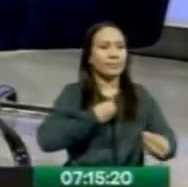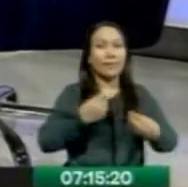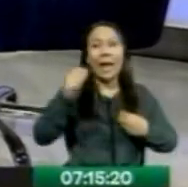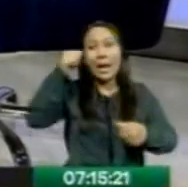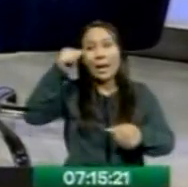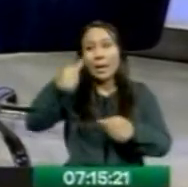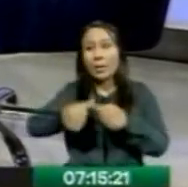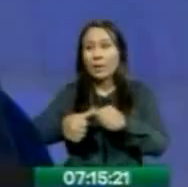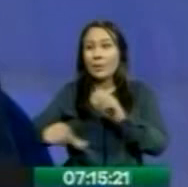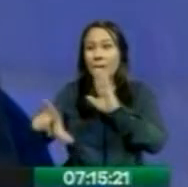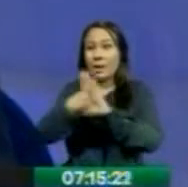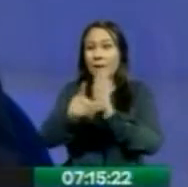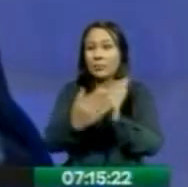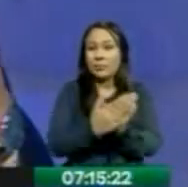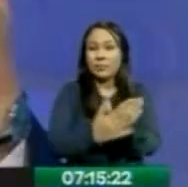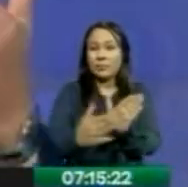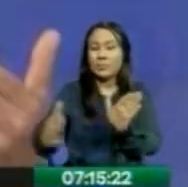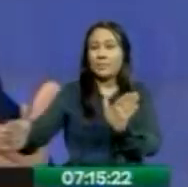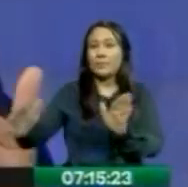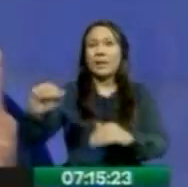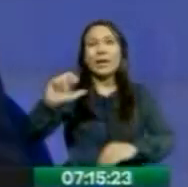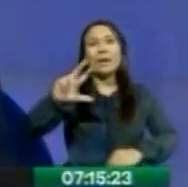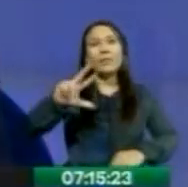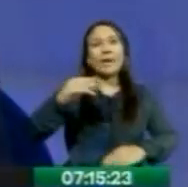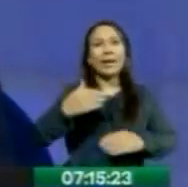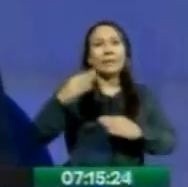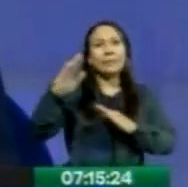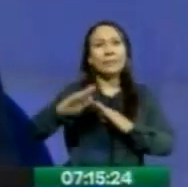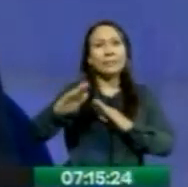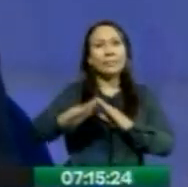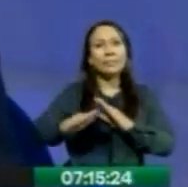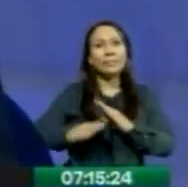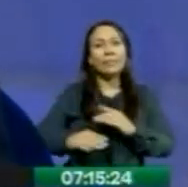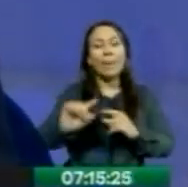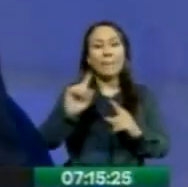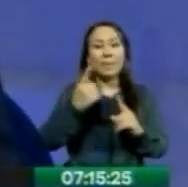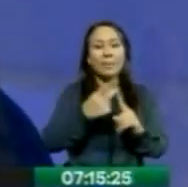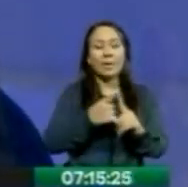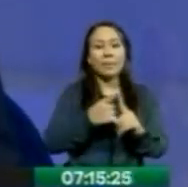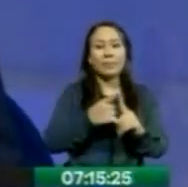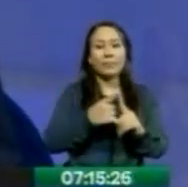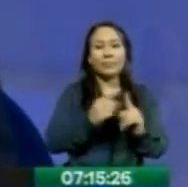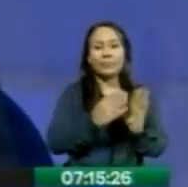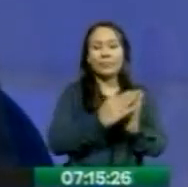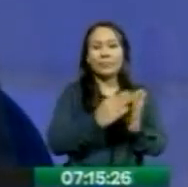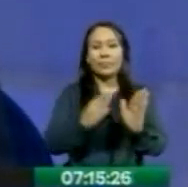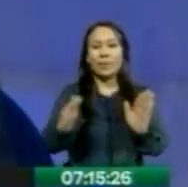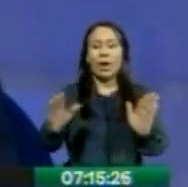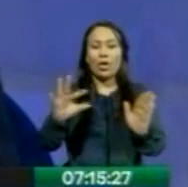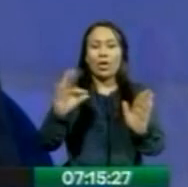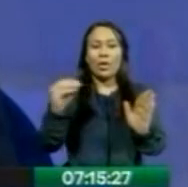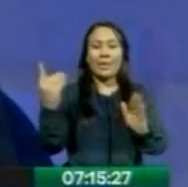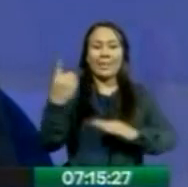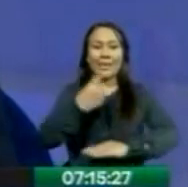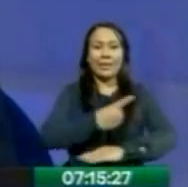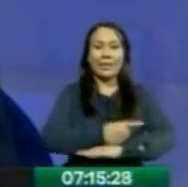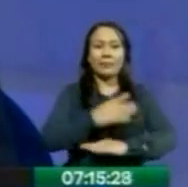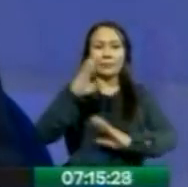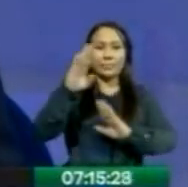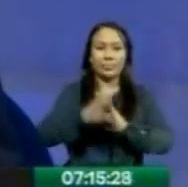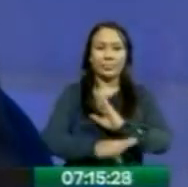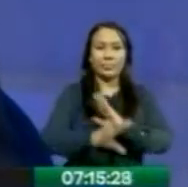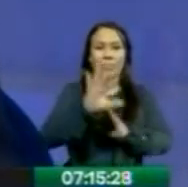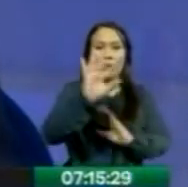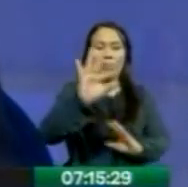que la ley establece un periodo, unas 3 etapas de reducción. La primera etapa consistía en los primeros 90 días con una reducción